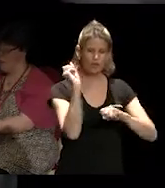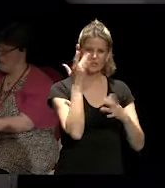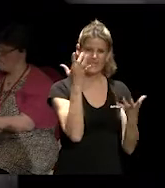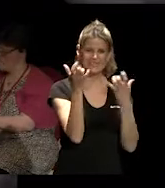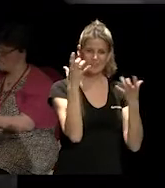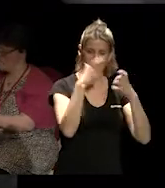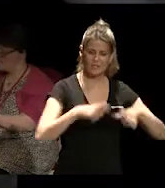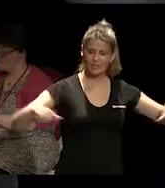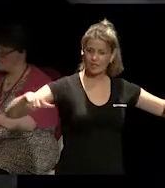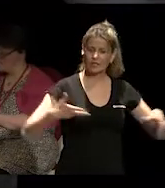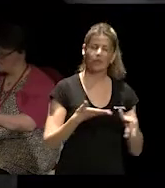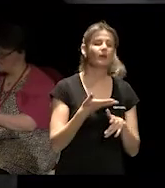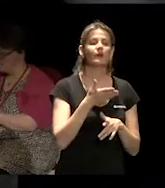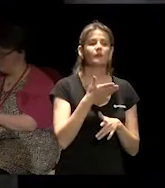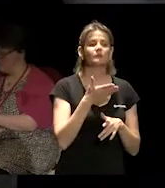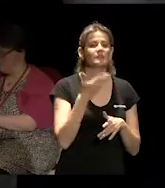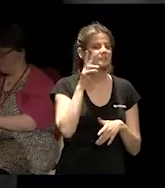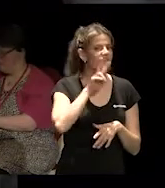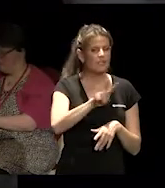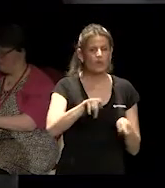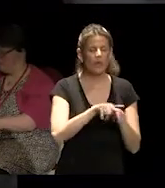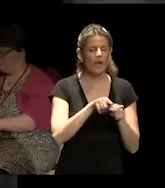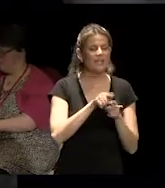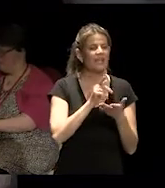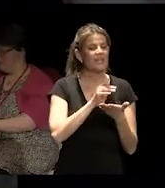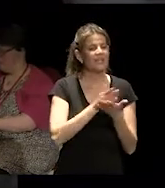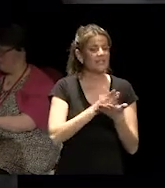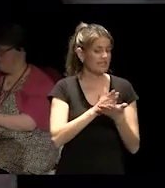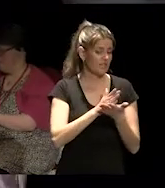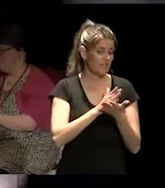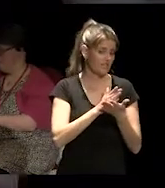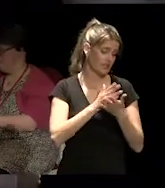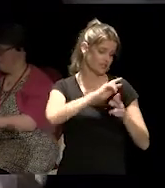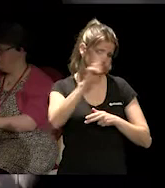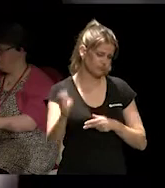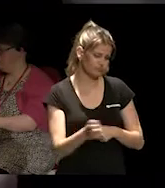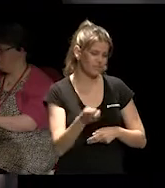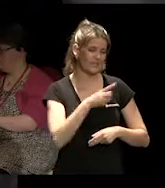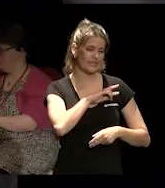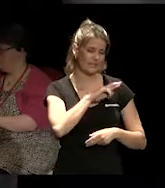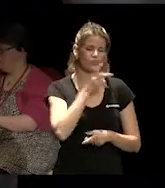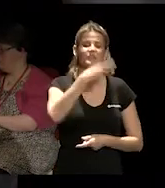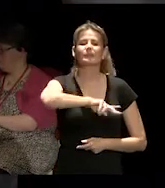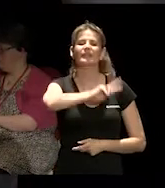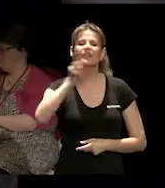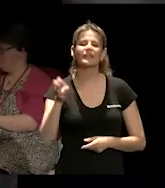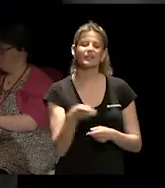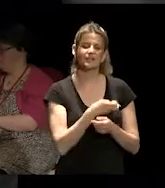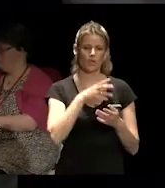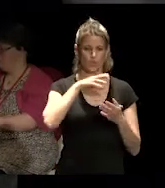lo que es este espectáculo, que fuera interreligiosa e intercultural. No se trataba de elaborar un discurso sobre